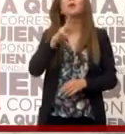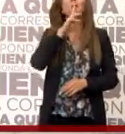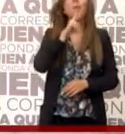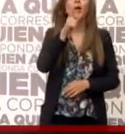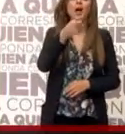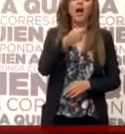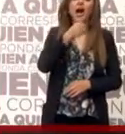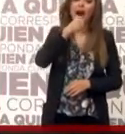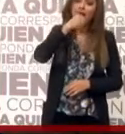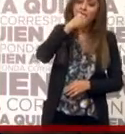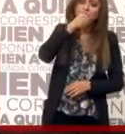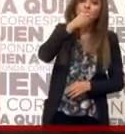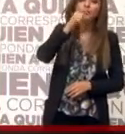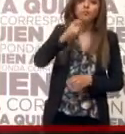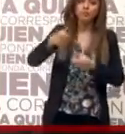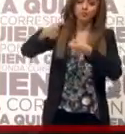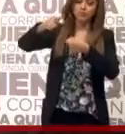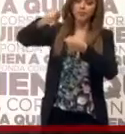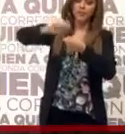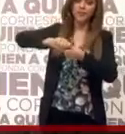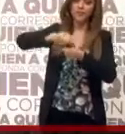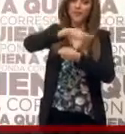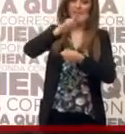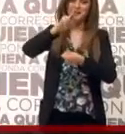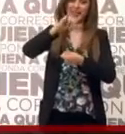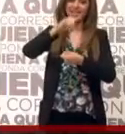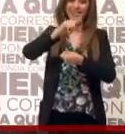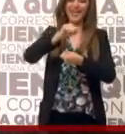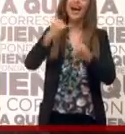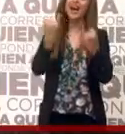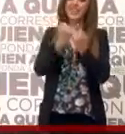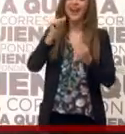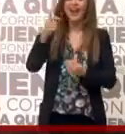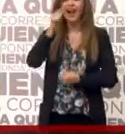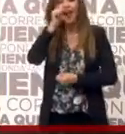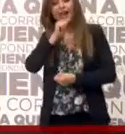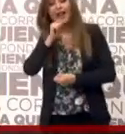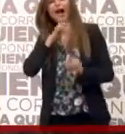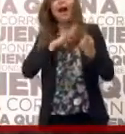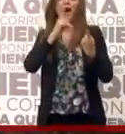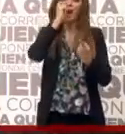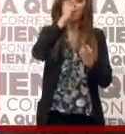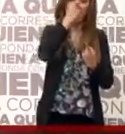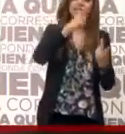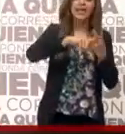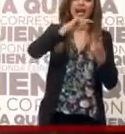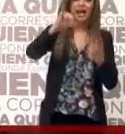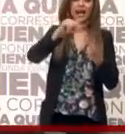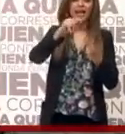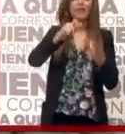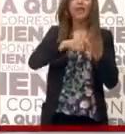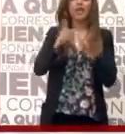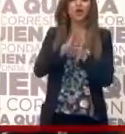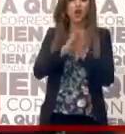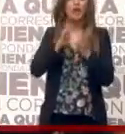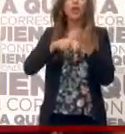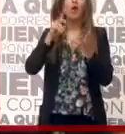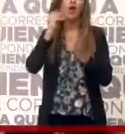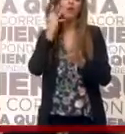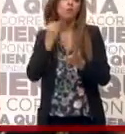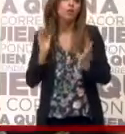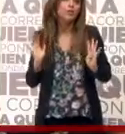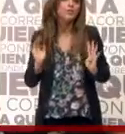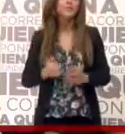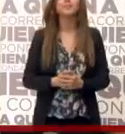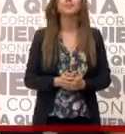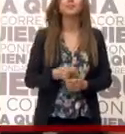cono, pues aquí no solo tienen el clásico de vainilla, también tienen con sabores a fresa, cajeta, chocolate o limón. La textura es